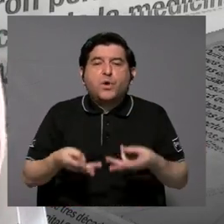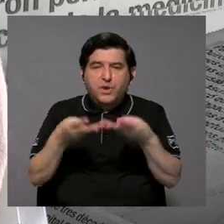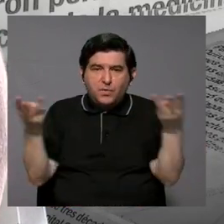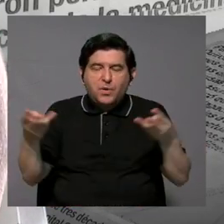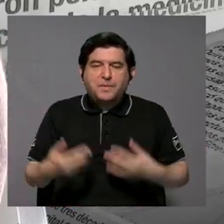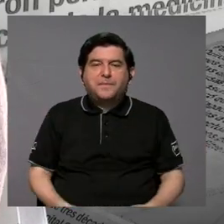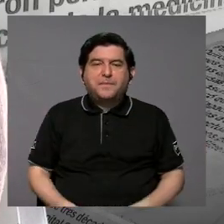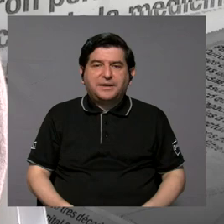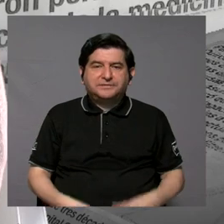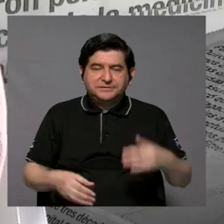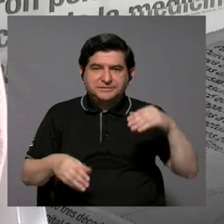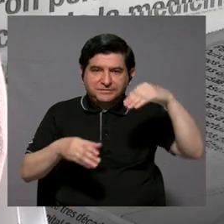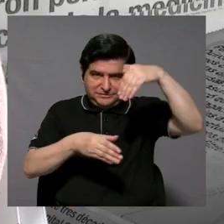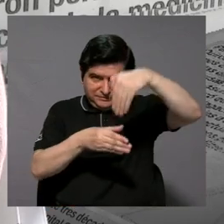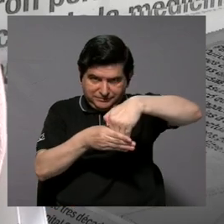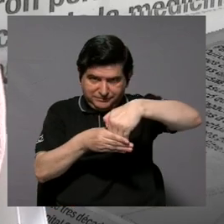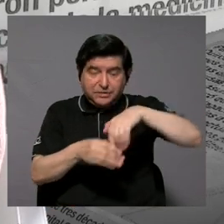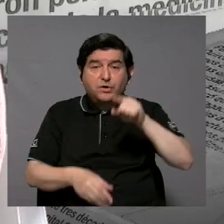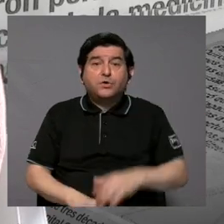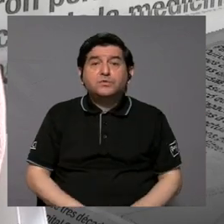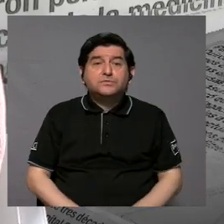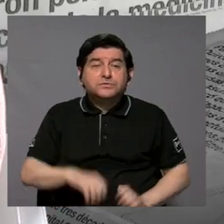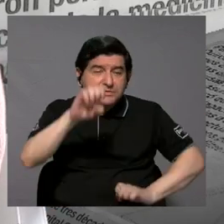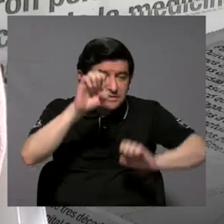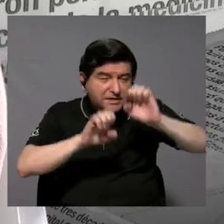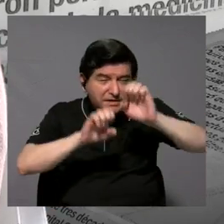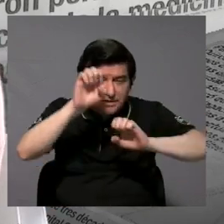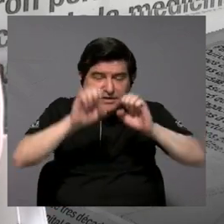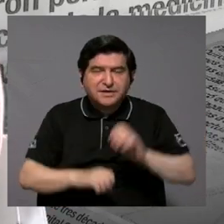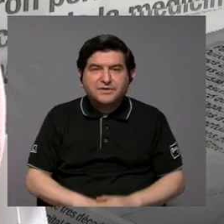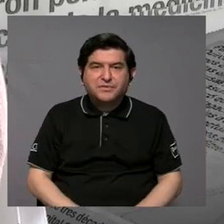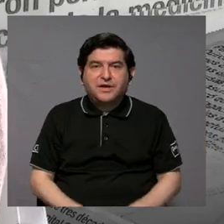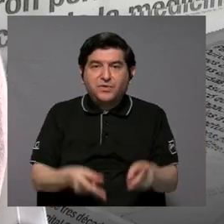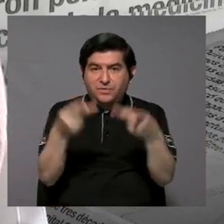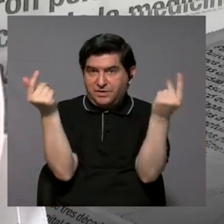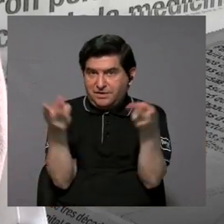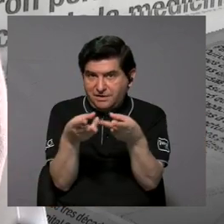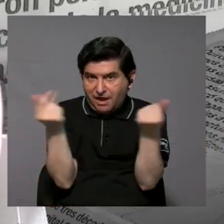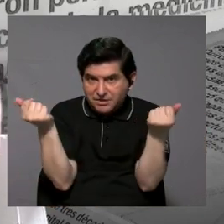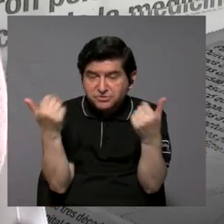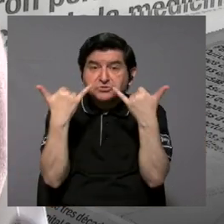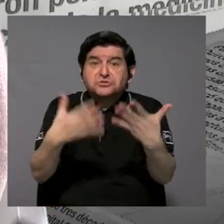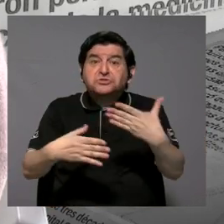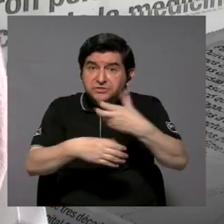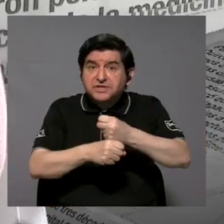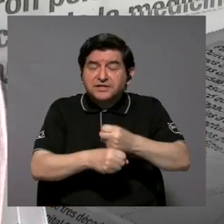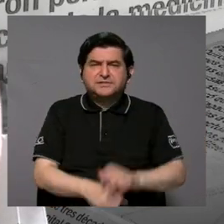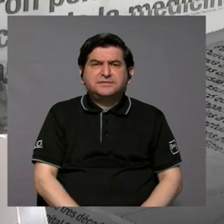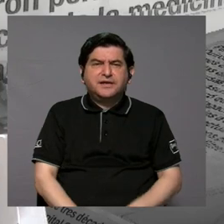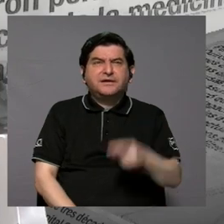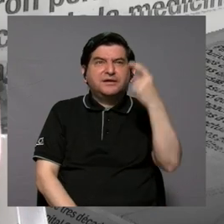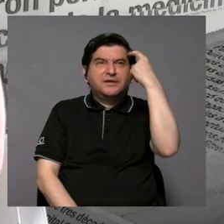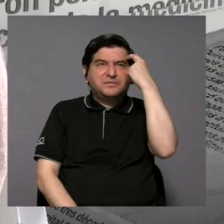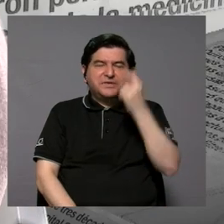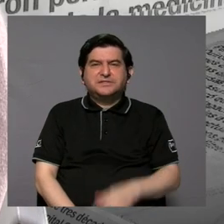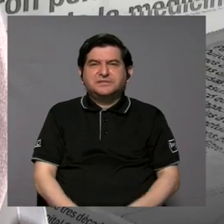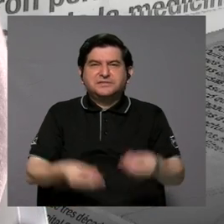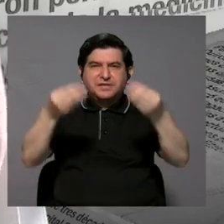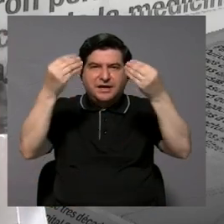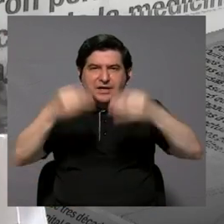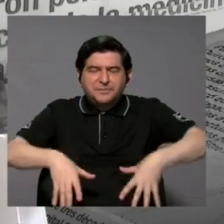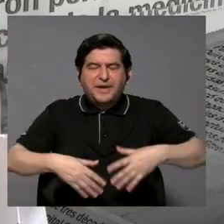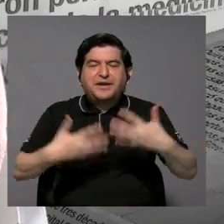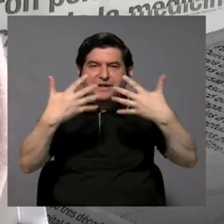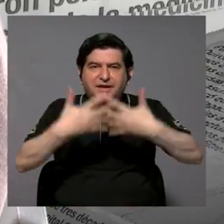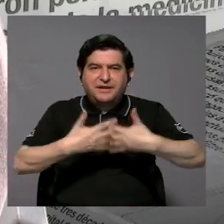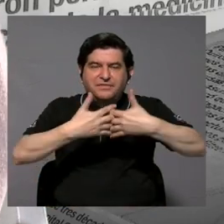empaque. Entonces, si usted hace un balance de costos, lo han hecho, ¿quién ha estimado cuánto está perdiendo la